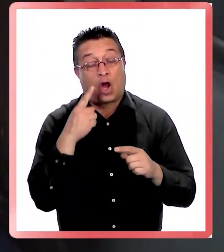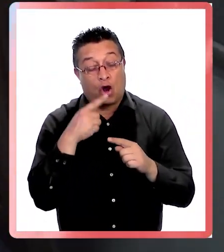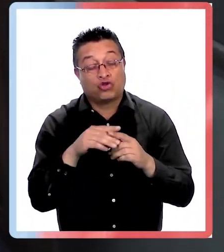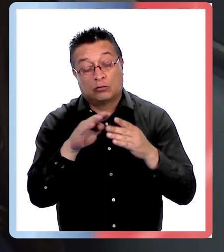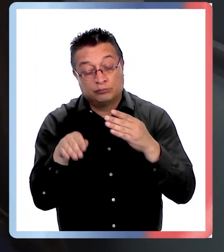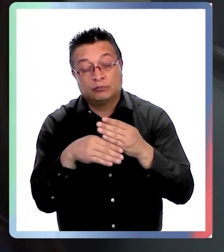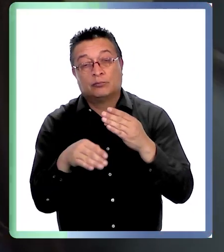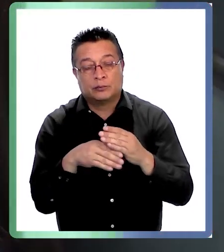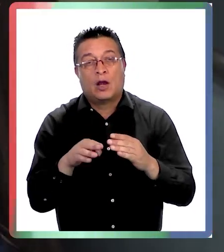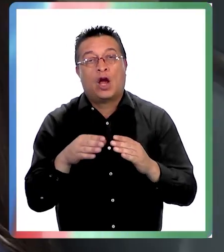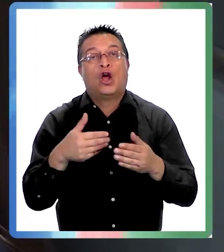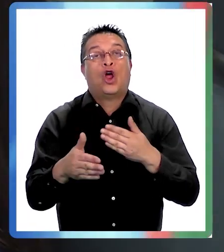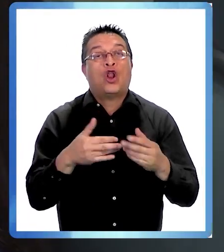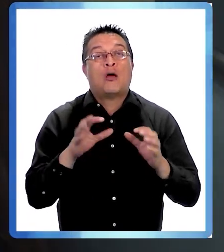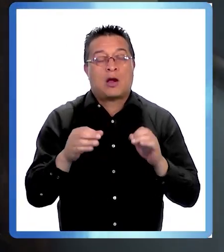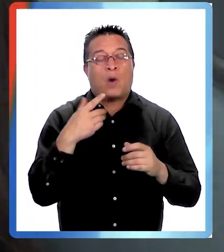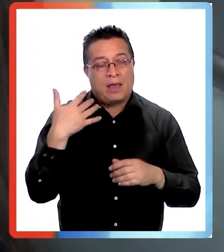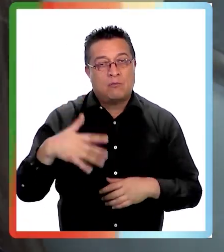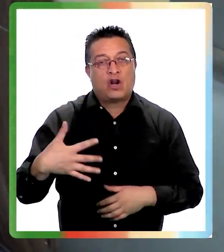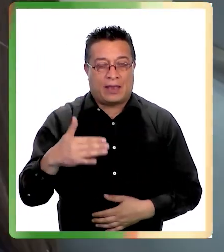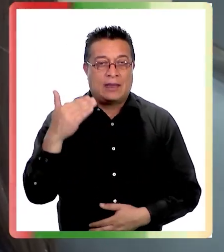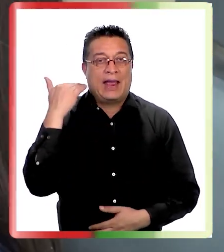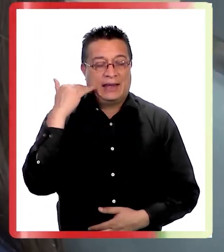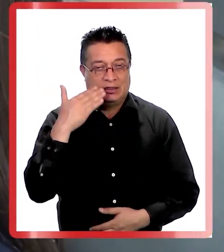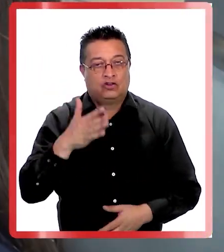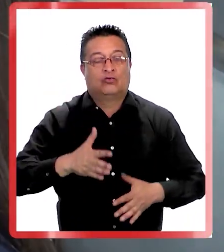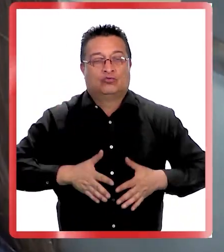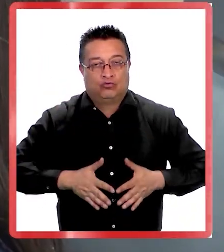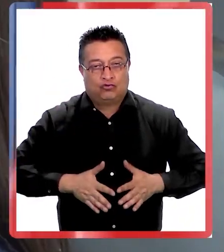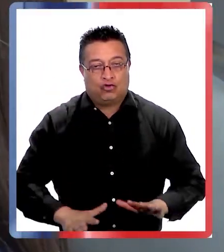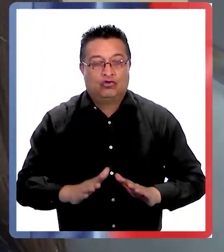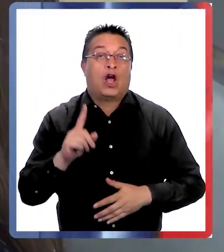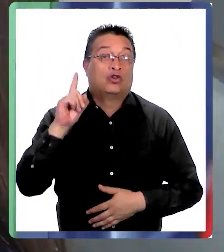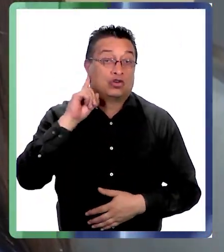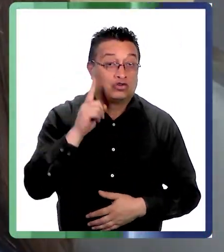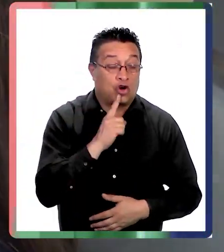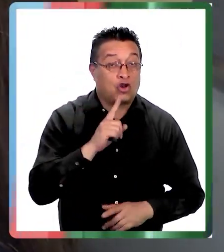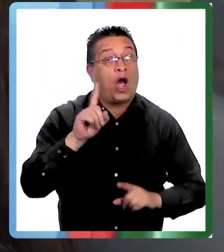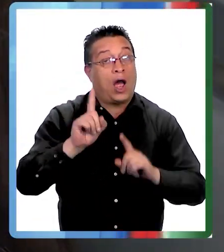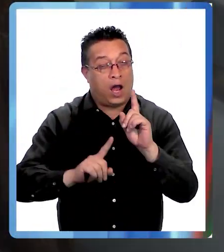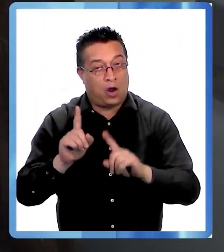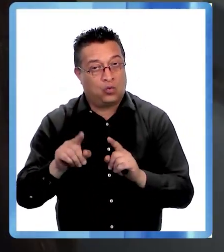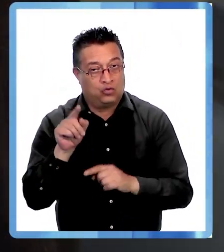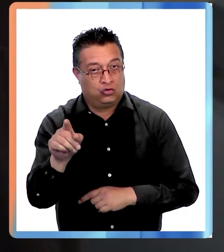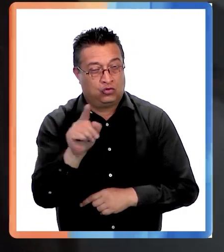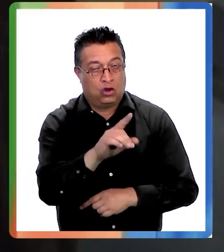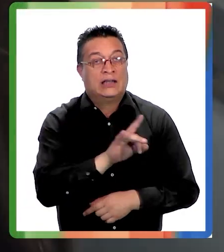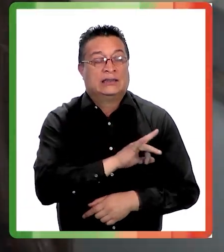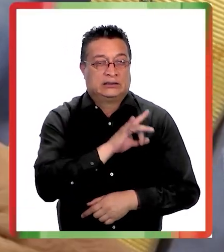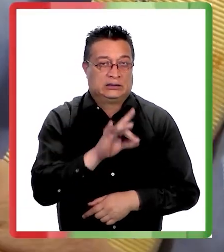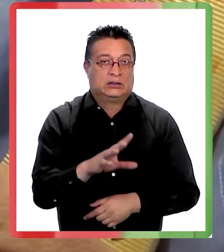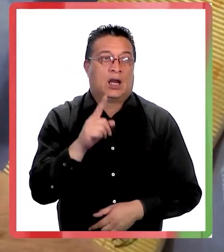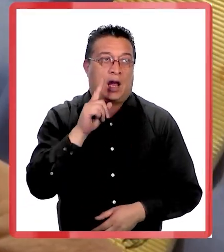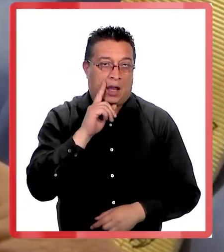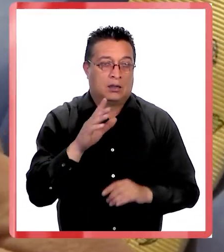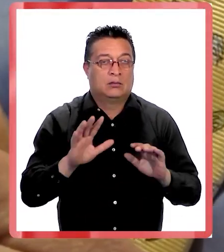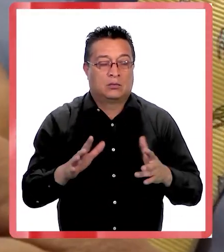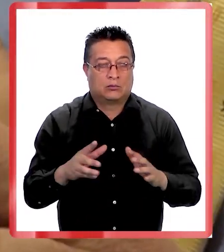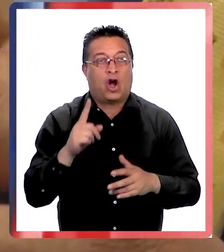suman otras que son menos frecuentes, pero también son igual de importantes, los niños que nacen sordos, que en Chile